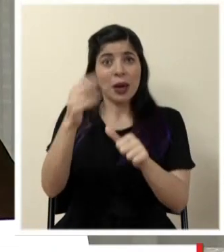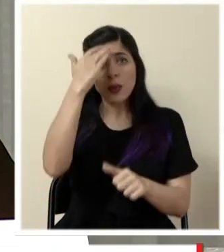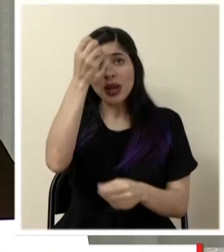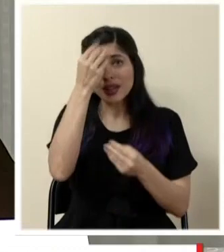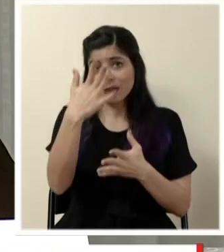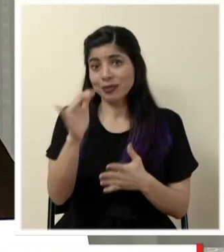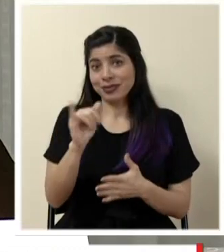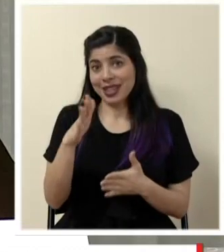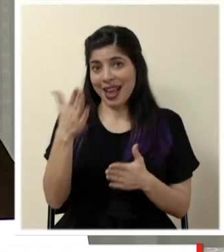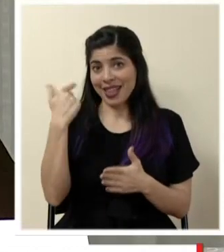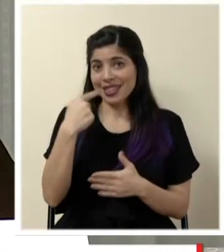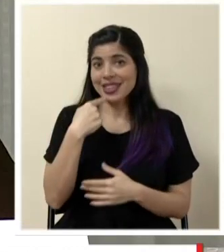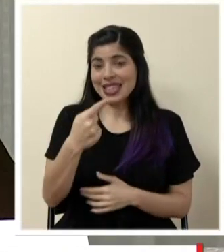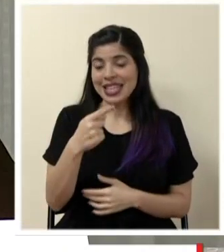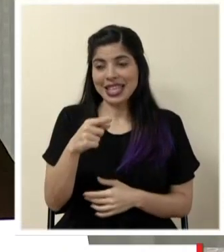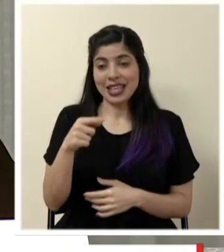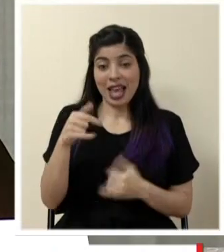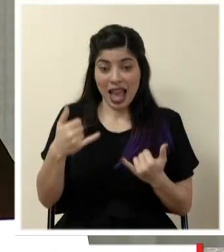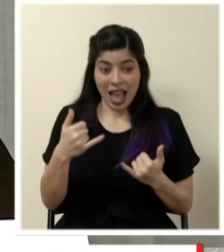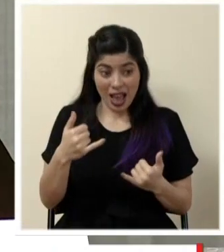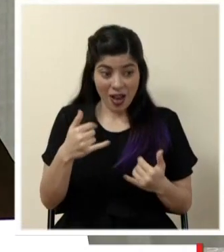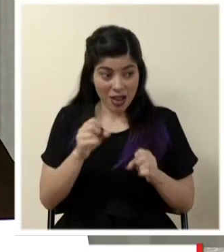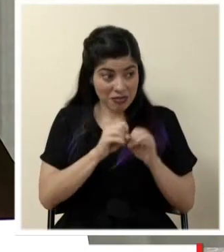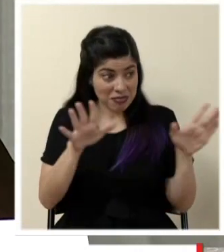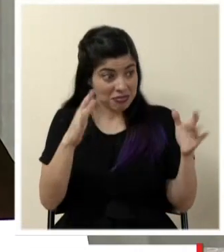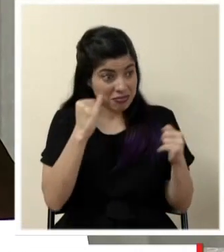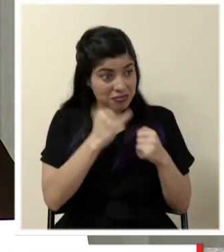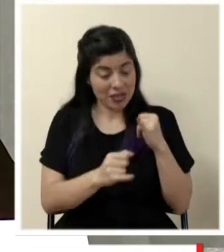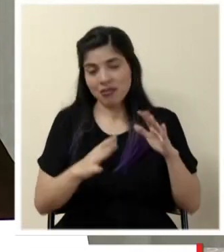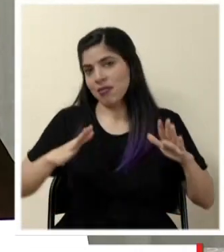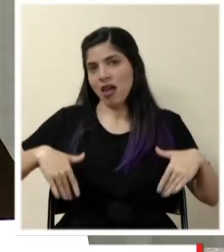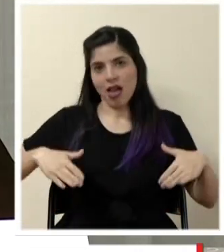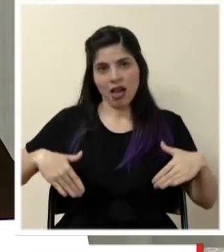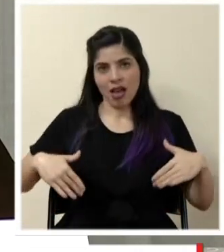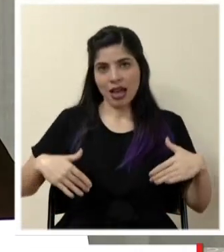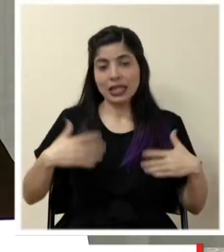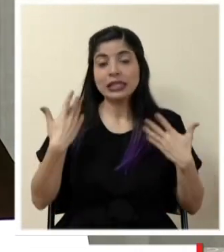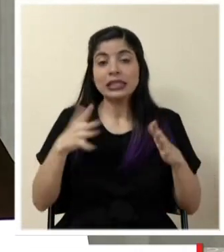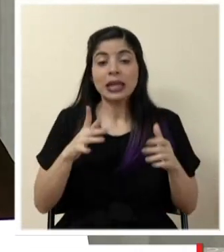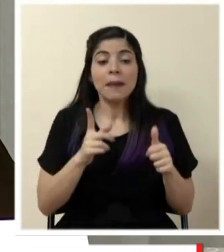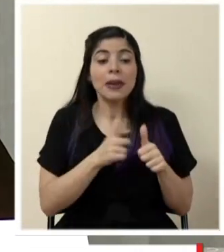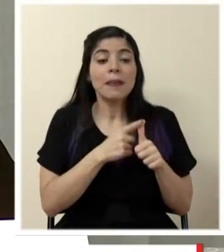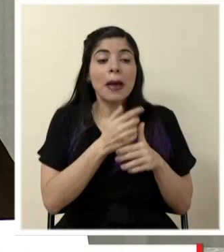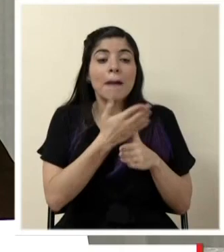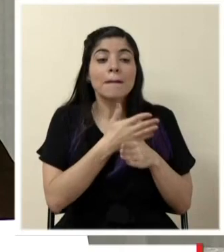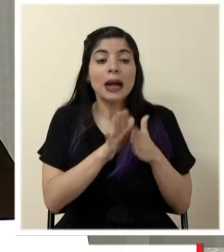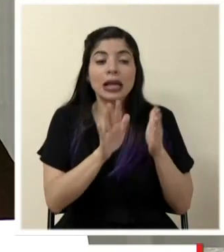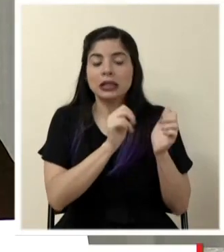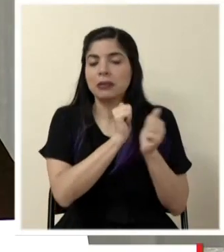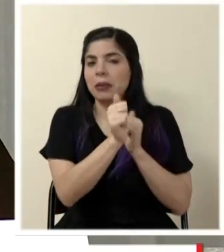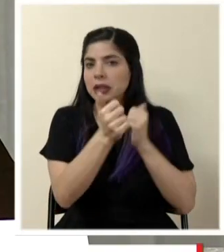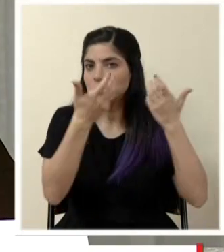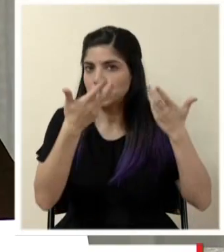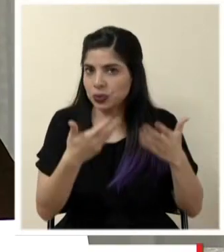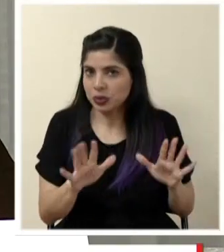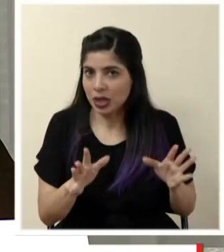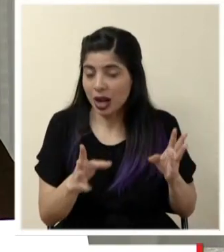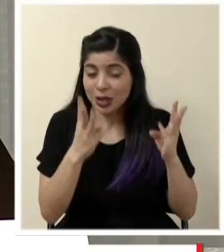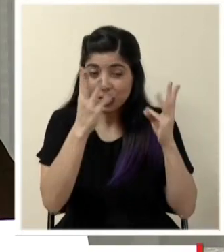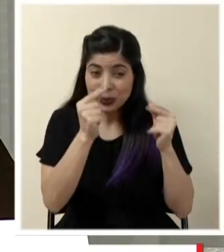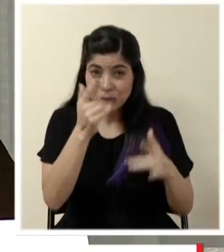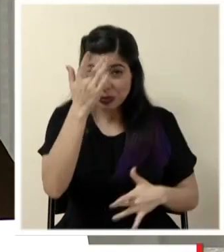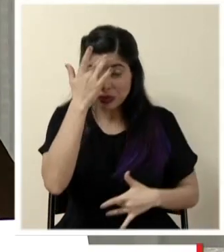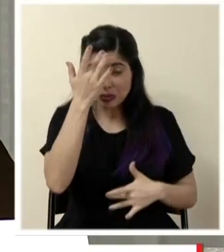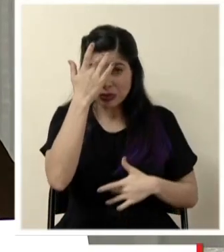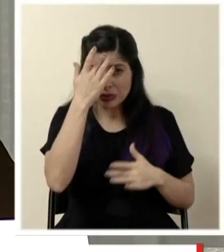esto todavía no ha pasado. Es cierto que ya pasamos una primera etapa en donde ya la cantidad de casos